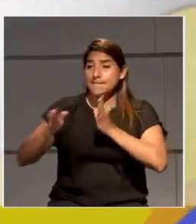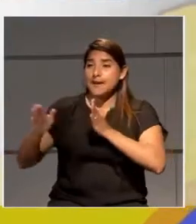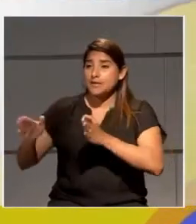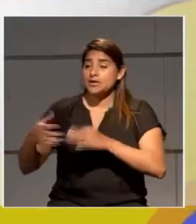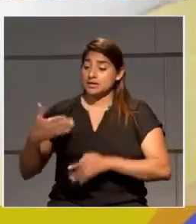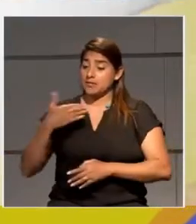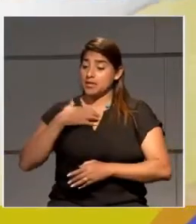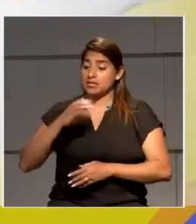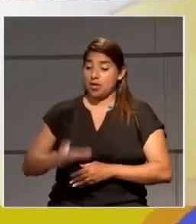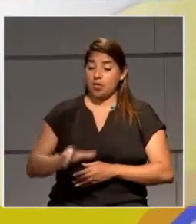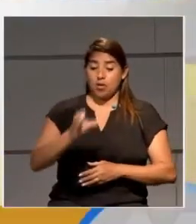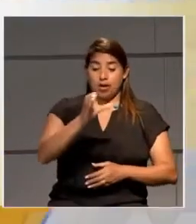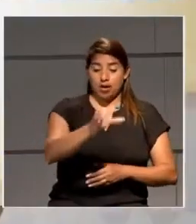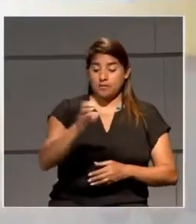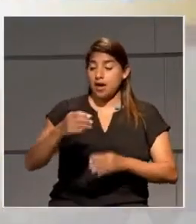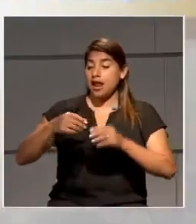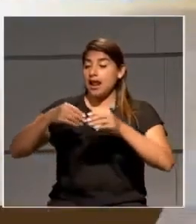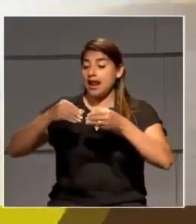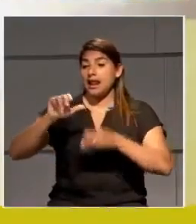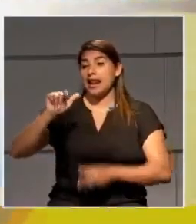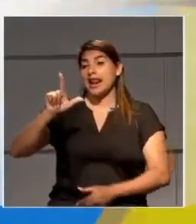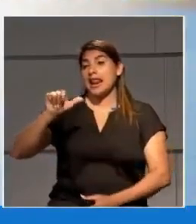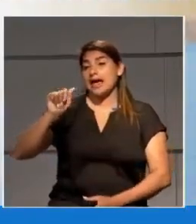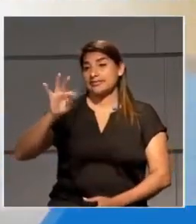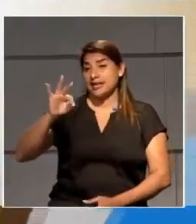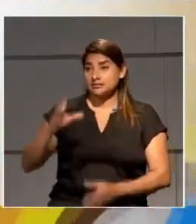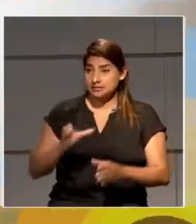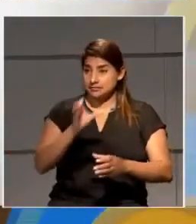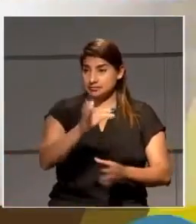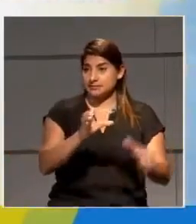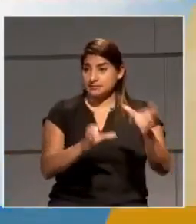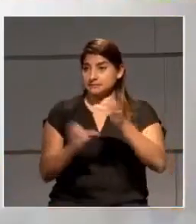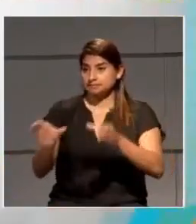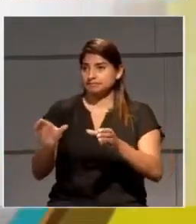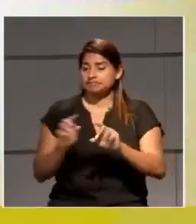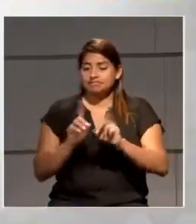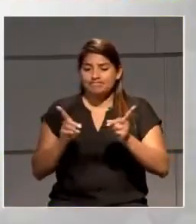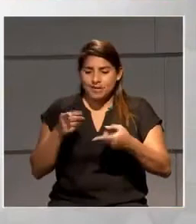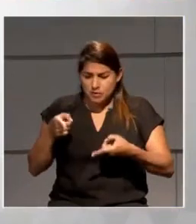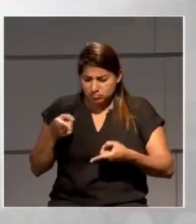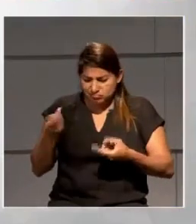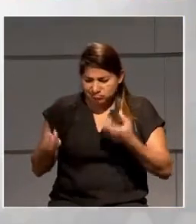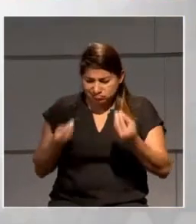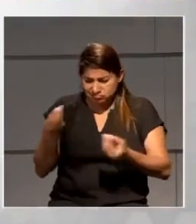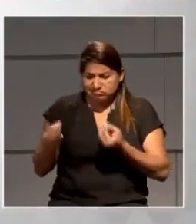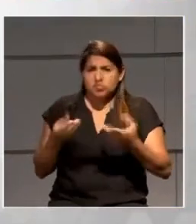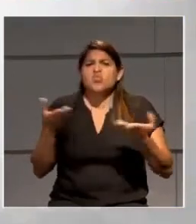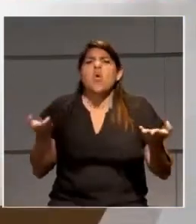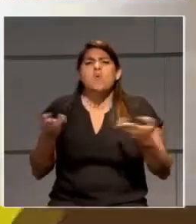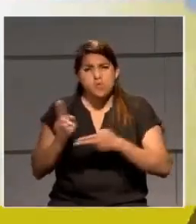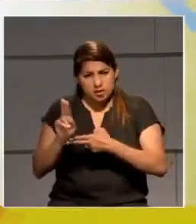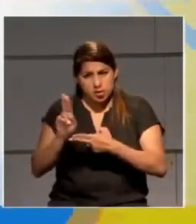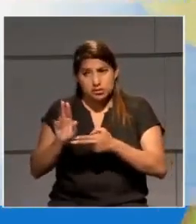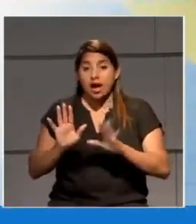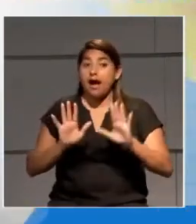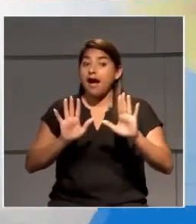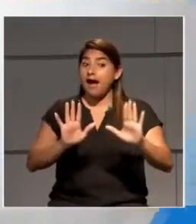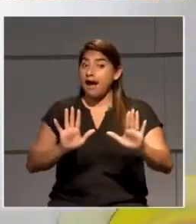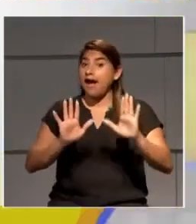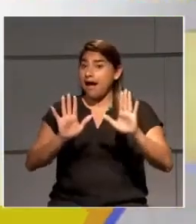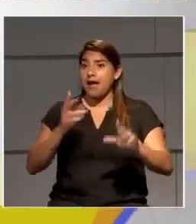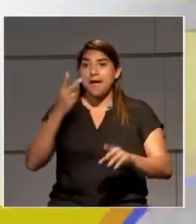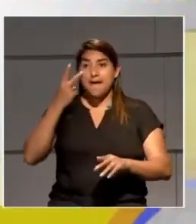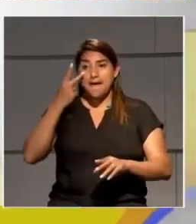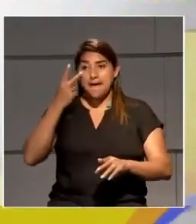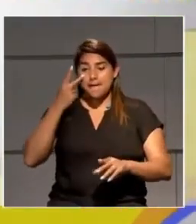A ver. Yo también tengo unas latitas. Uh-huh. Pero no sé para qué las vamos a usar. Ah, bueno, ya las vamos a